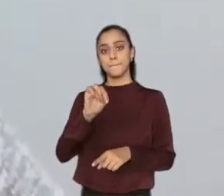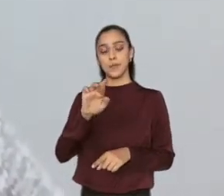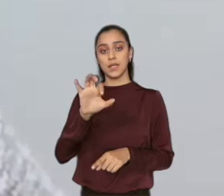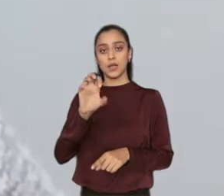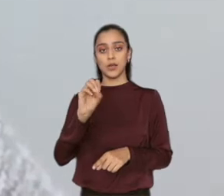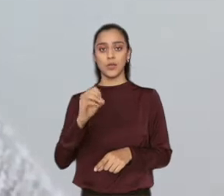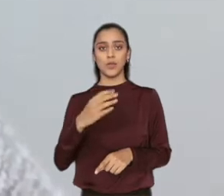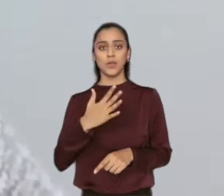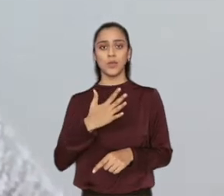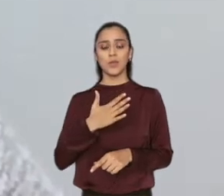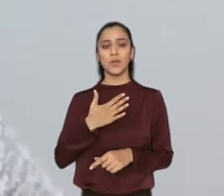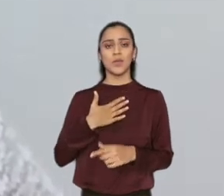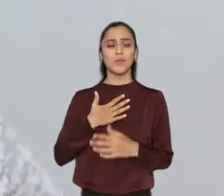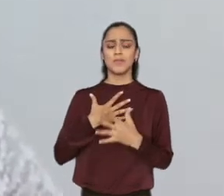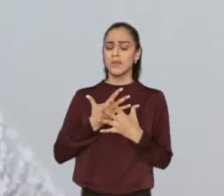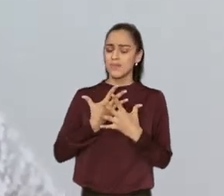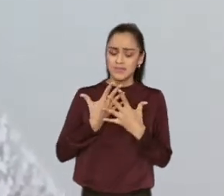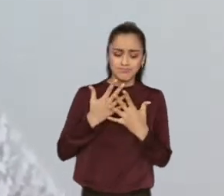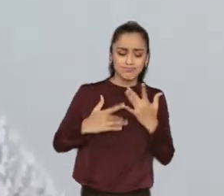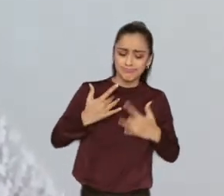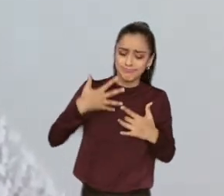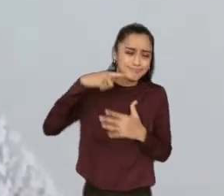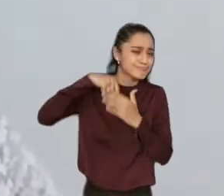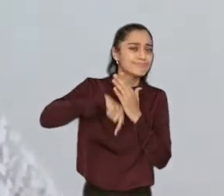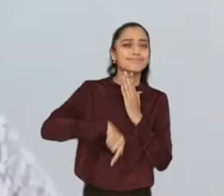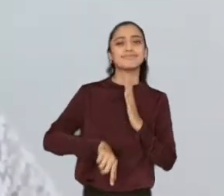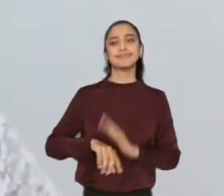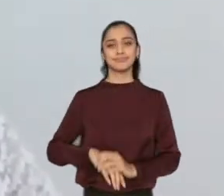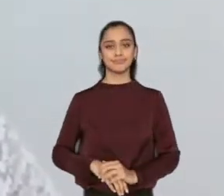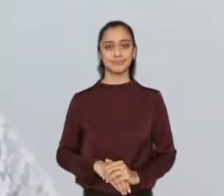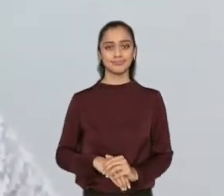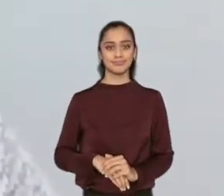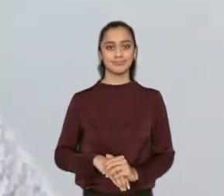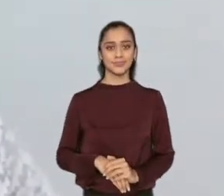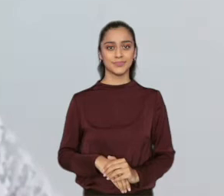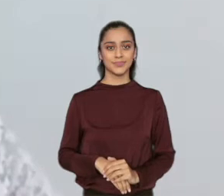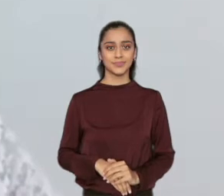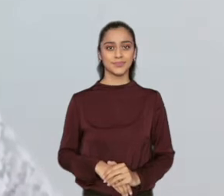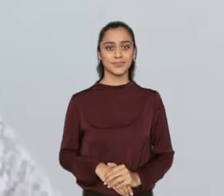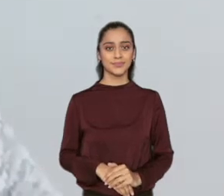Ese se llama Mis Más Profundos Sentimientos. Y